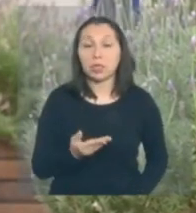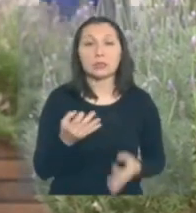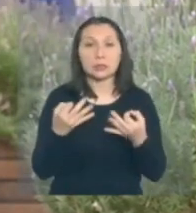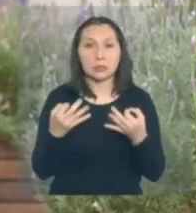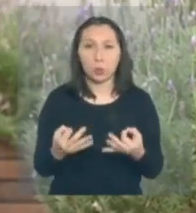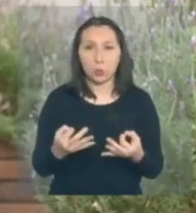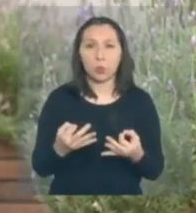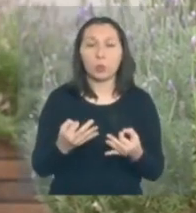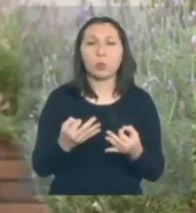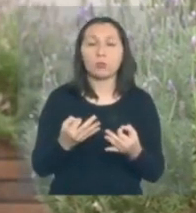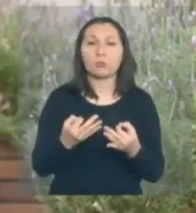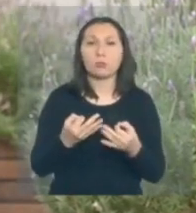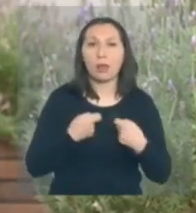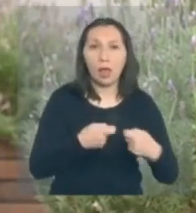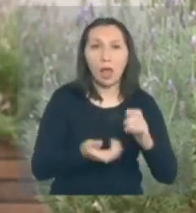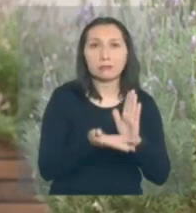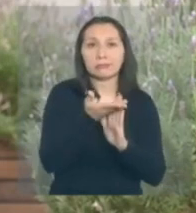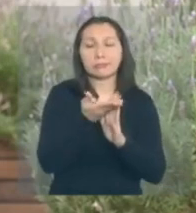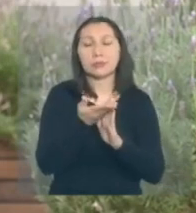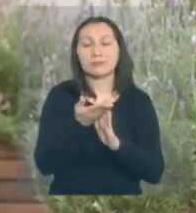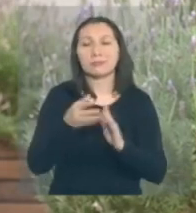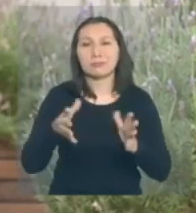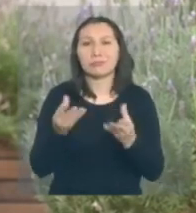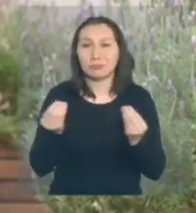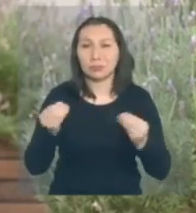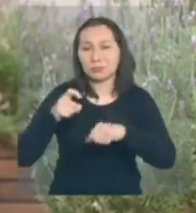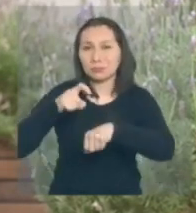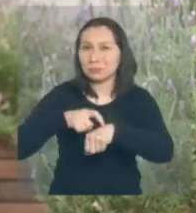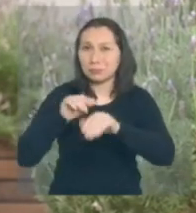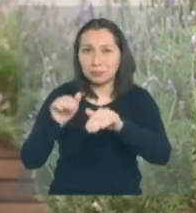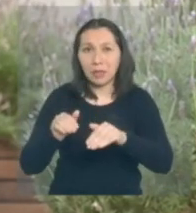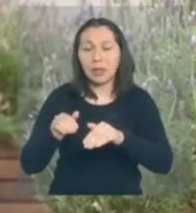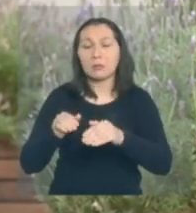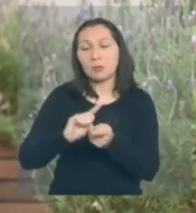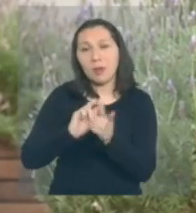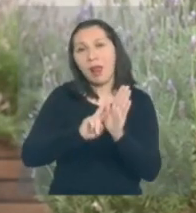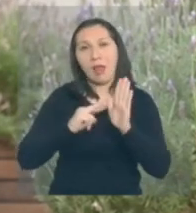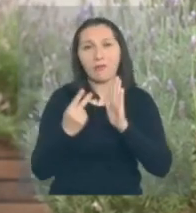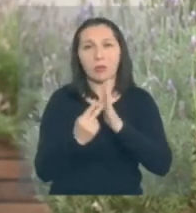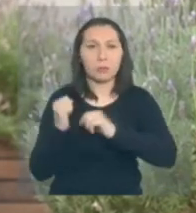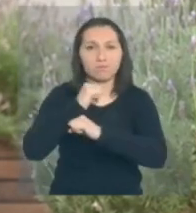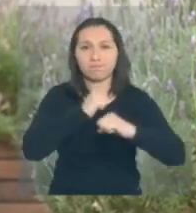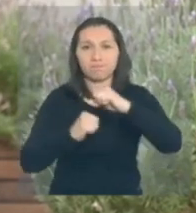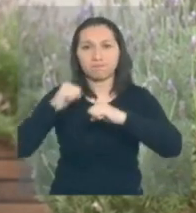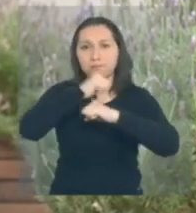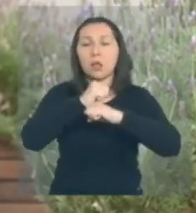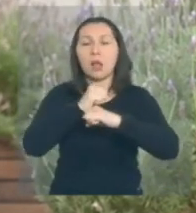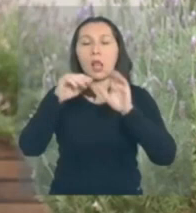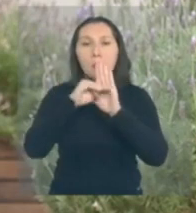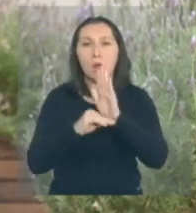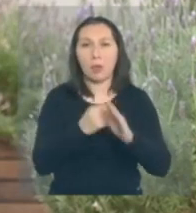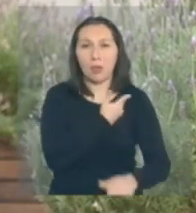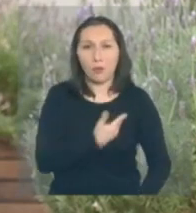seguridad, como el aumento del costo de la vida, al mismo tiempo que encaminamos las reformas estructurales que hemos comprometido en nuestro programa